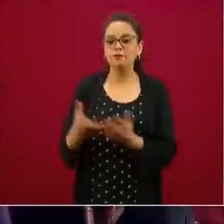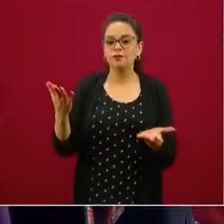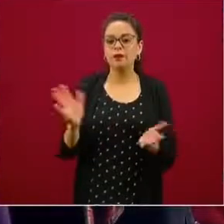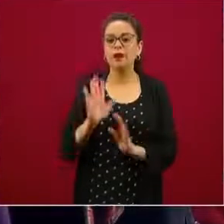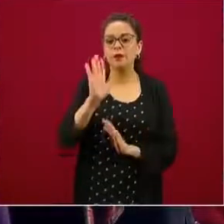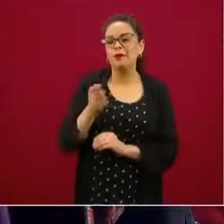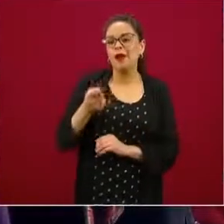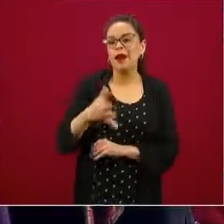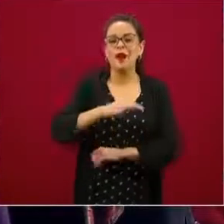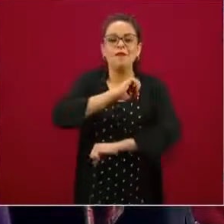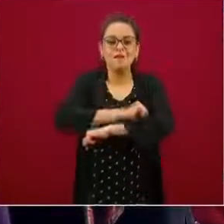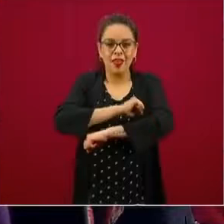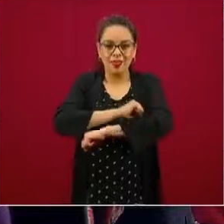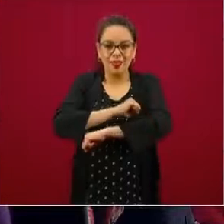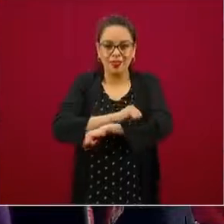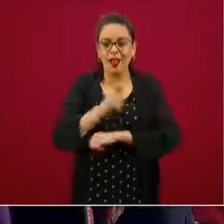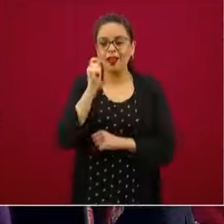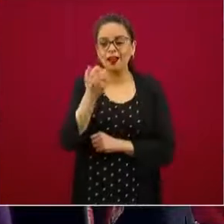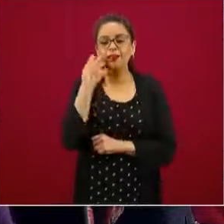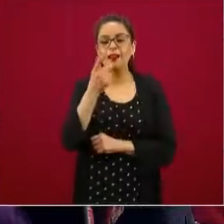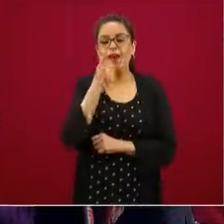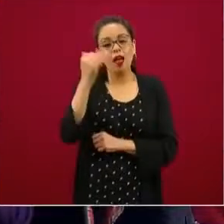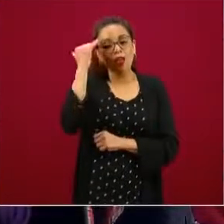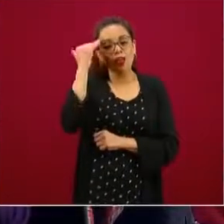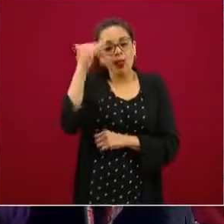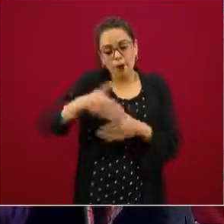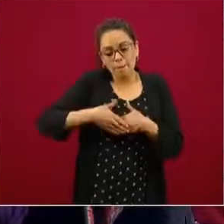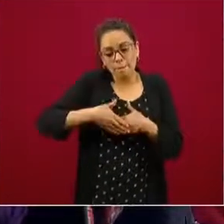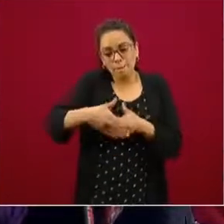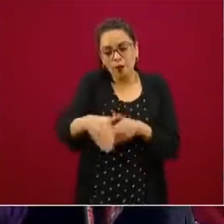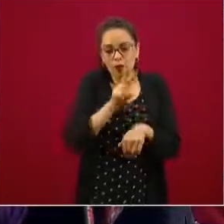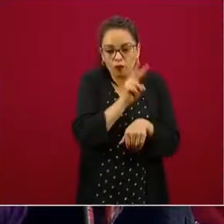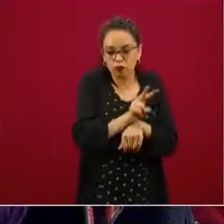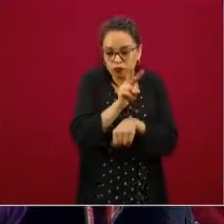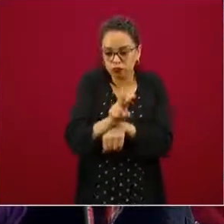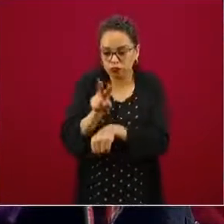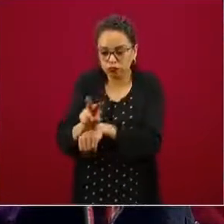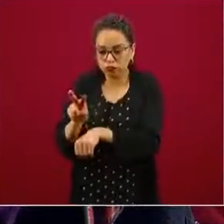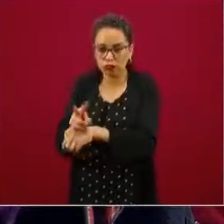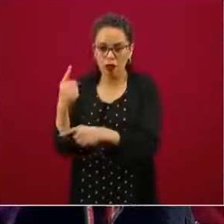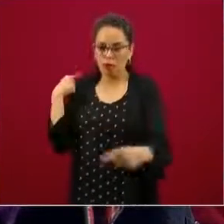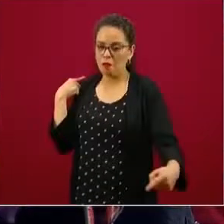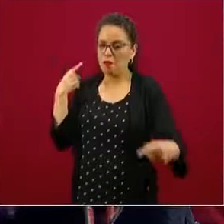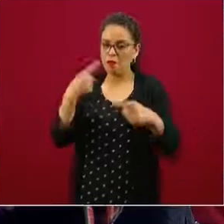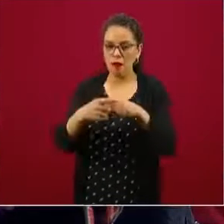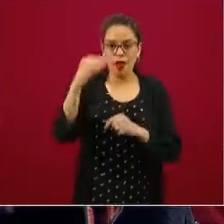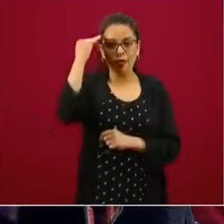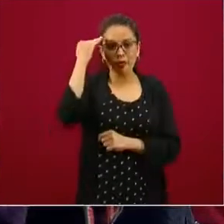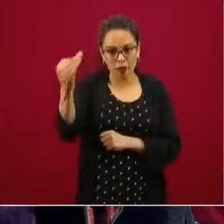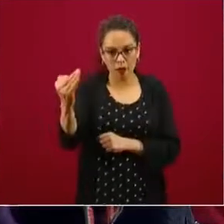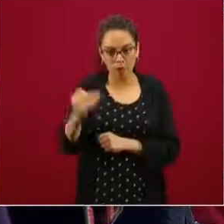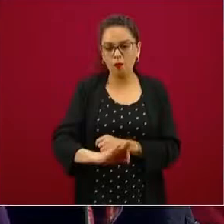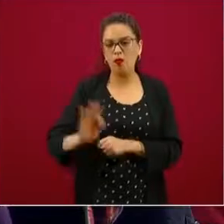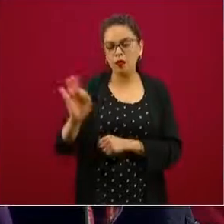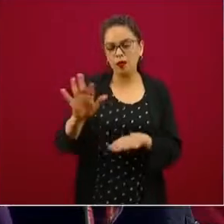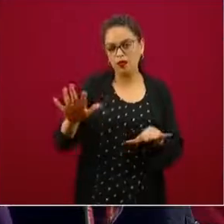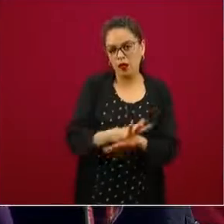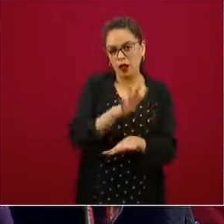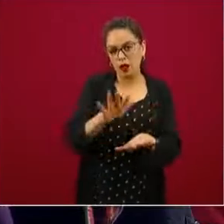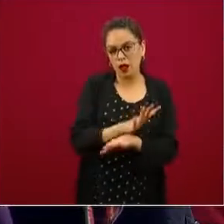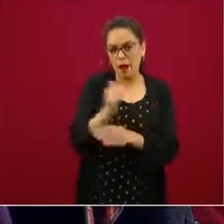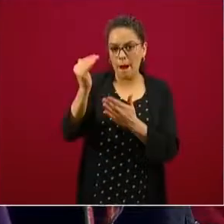una metáfora de un periodo de observación a lo largo del tiempo, que irá cambiando poco, menos que el semáforo,